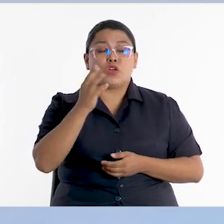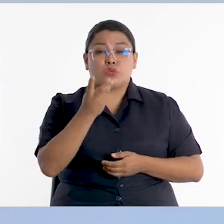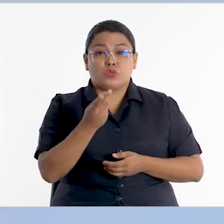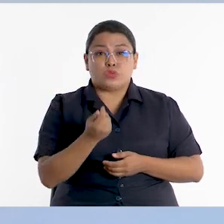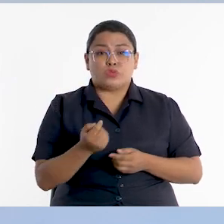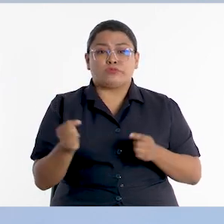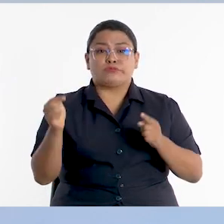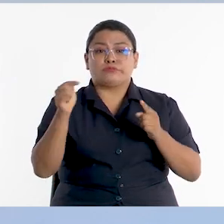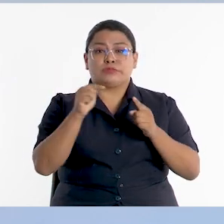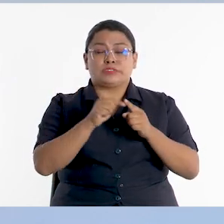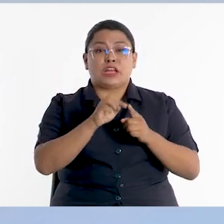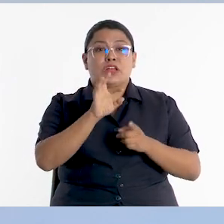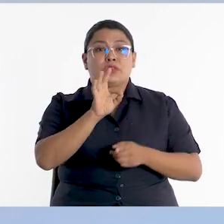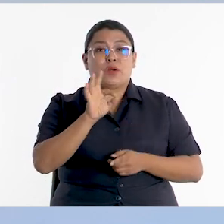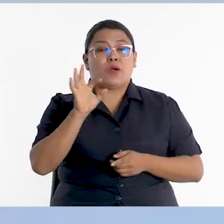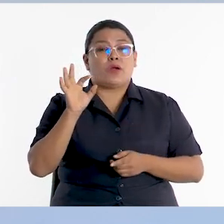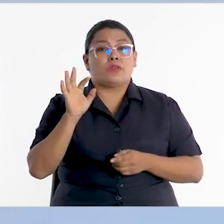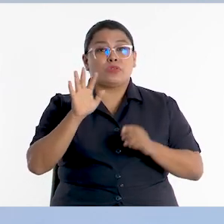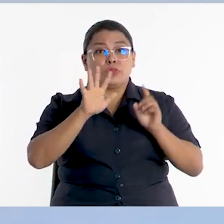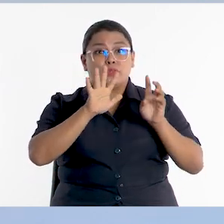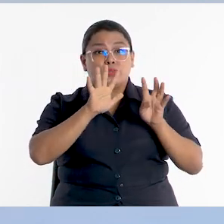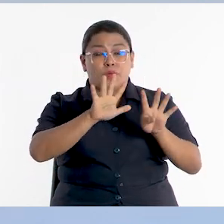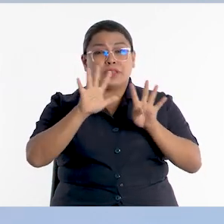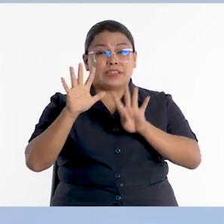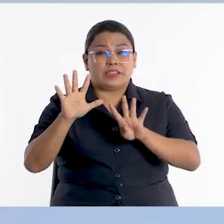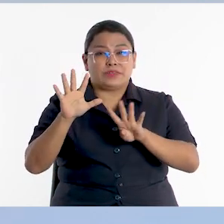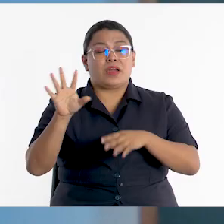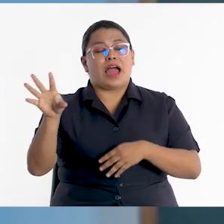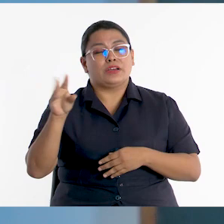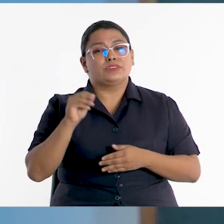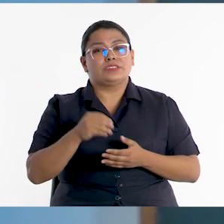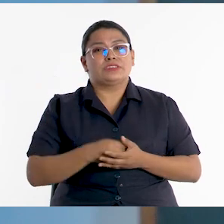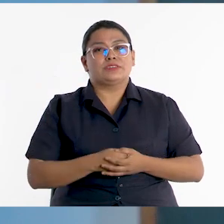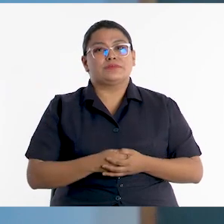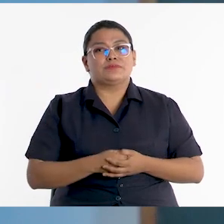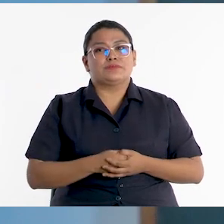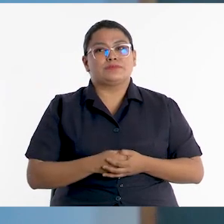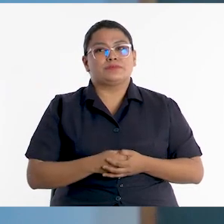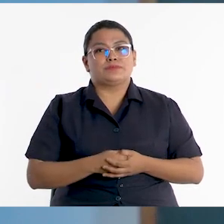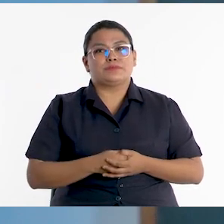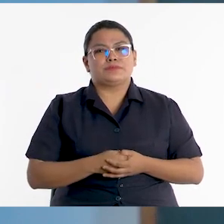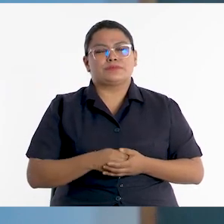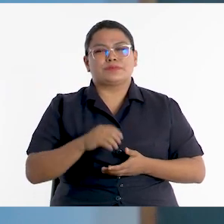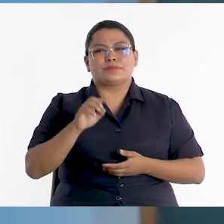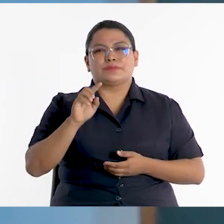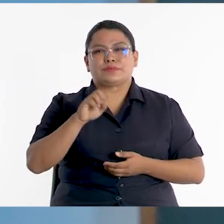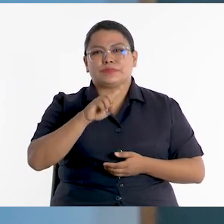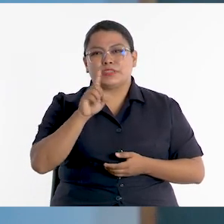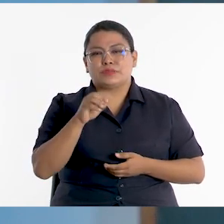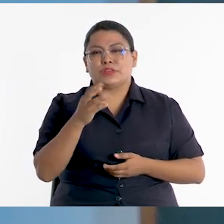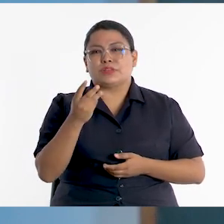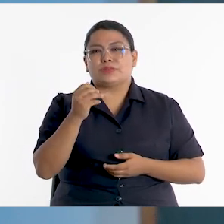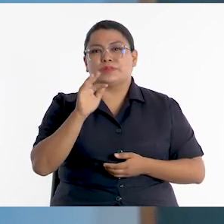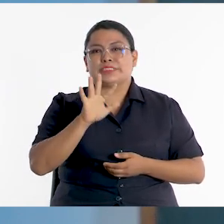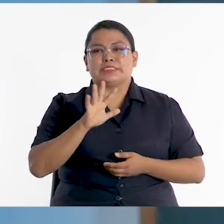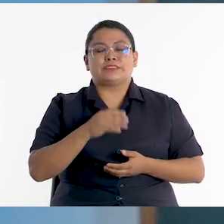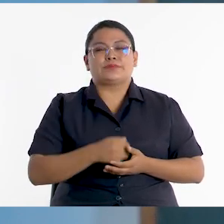que llegan hasta 99. Entonces tiene que ser los azulejos. Bien, pregunta número